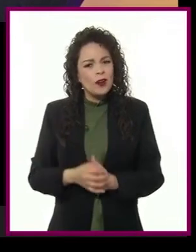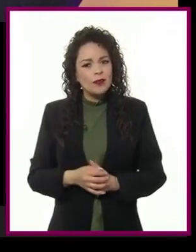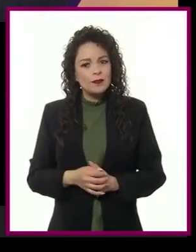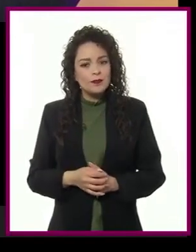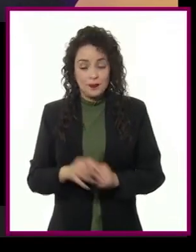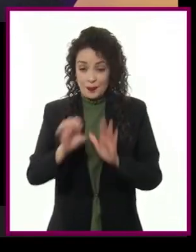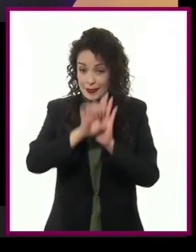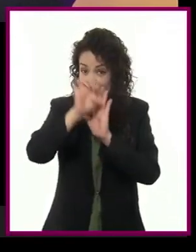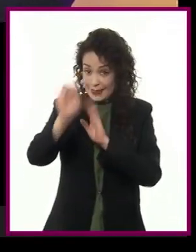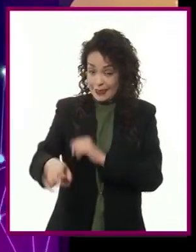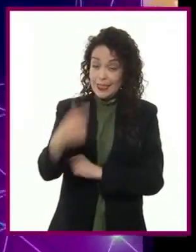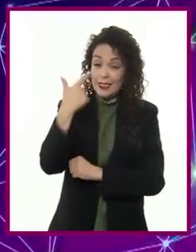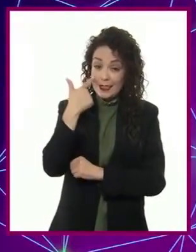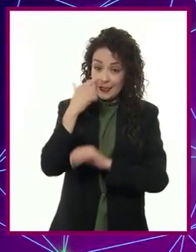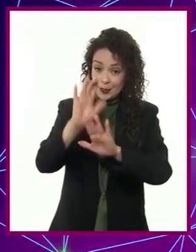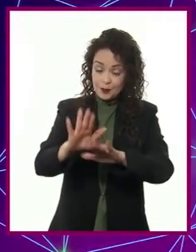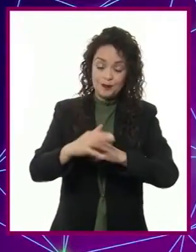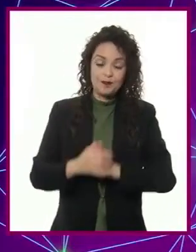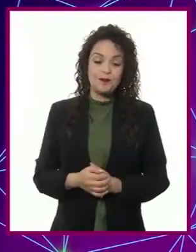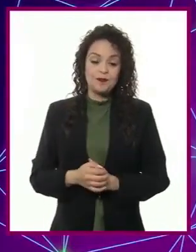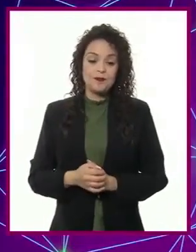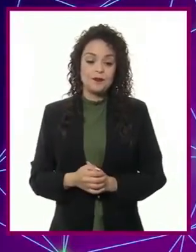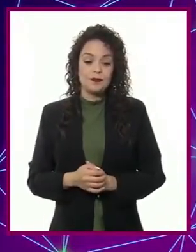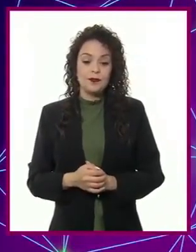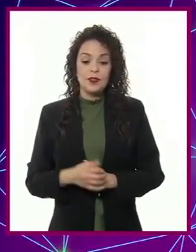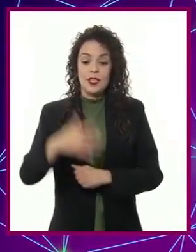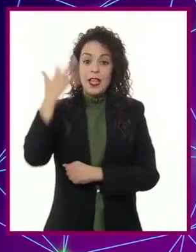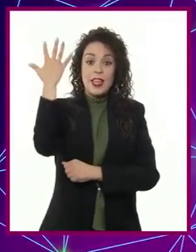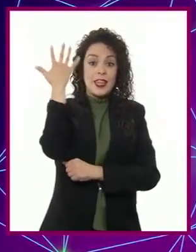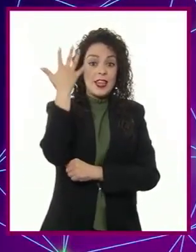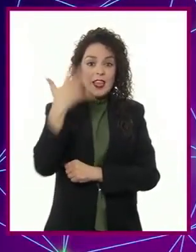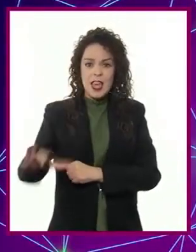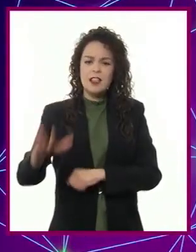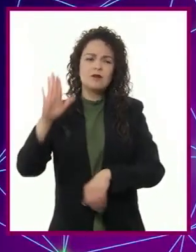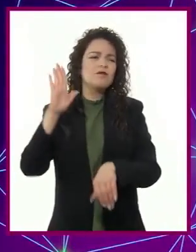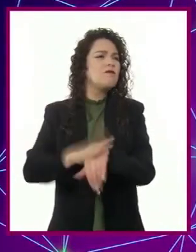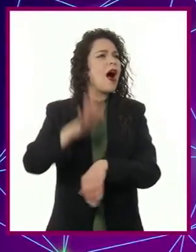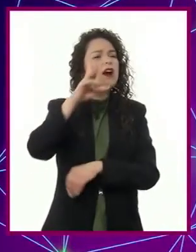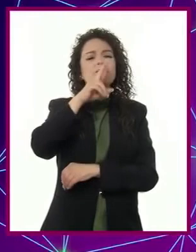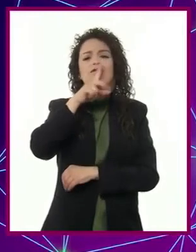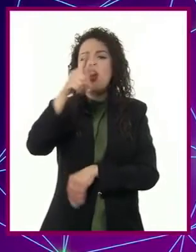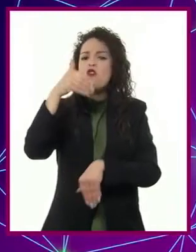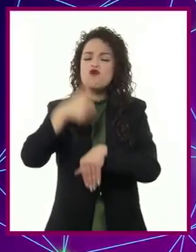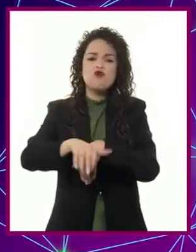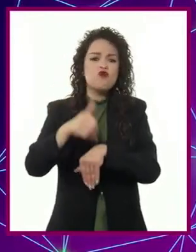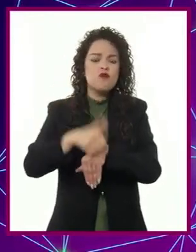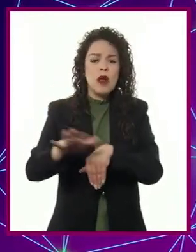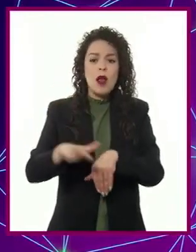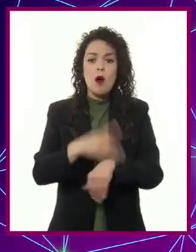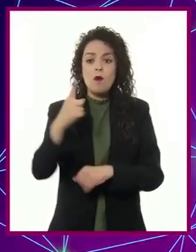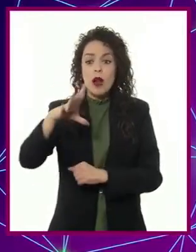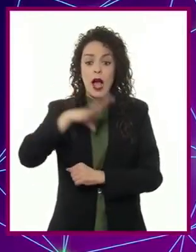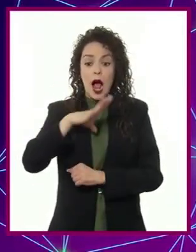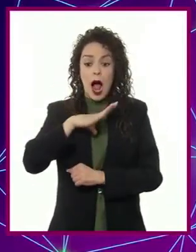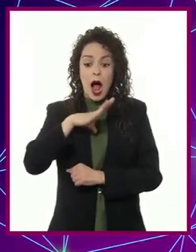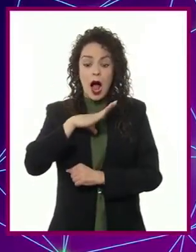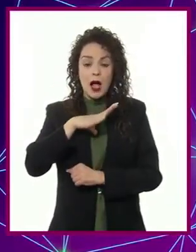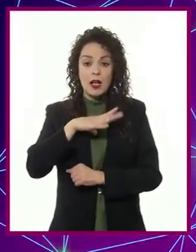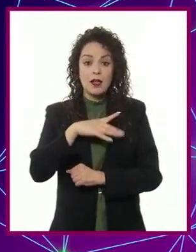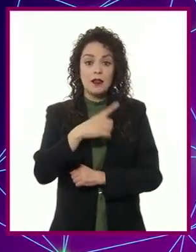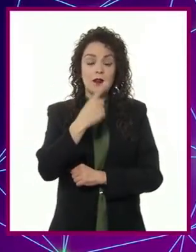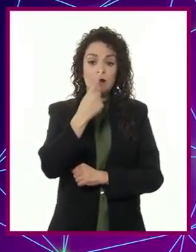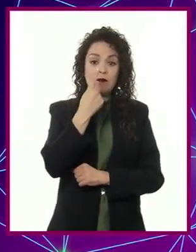Por ejemplo, el 10 era el mejor de los números al contener a los